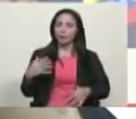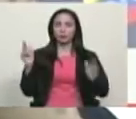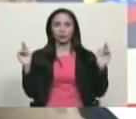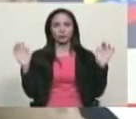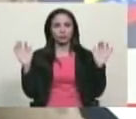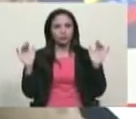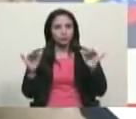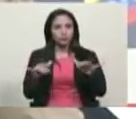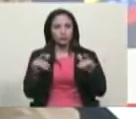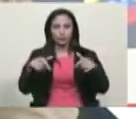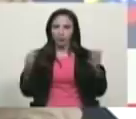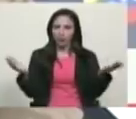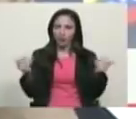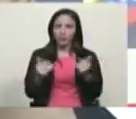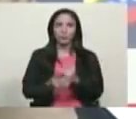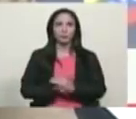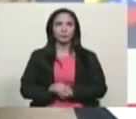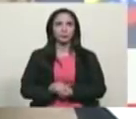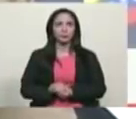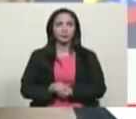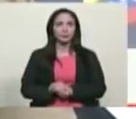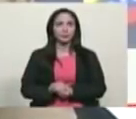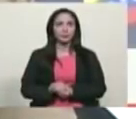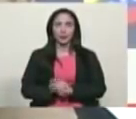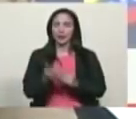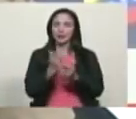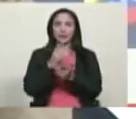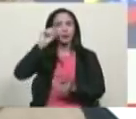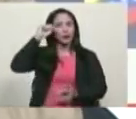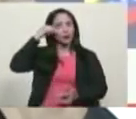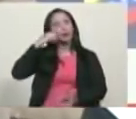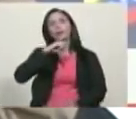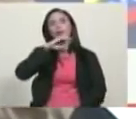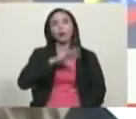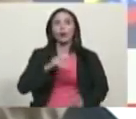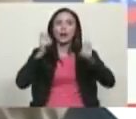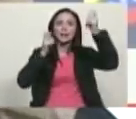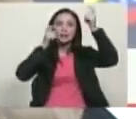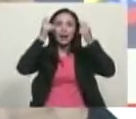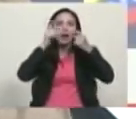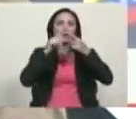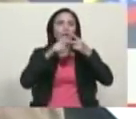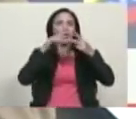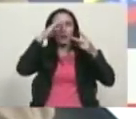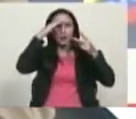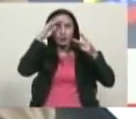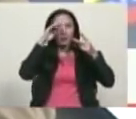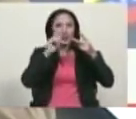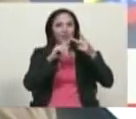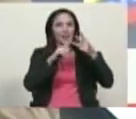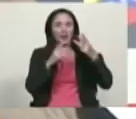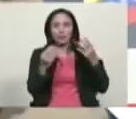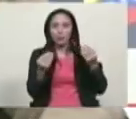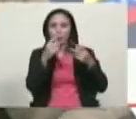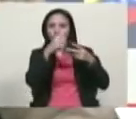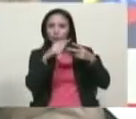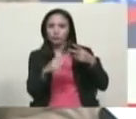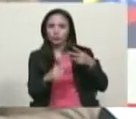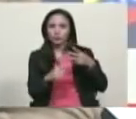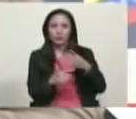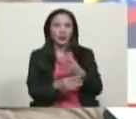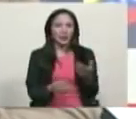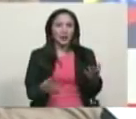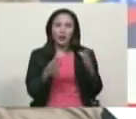Fidel, a Chávez. A todos, tienen que estar siempre entre nosotros, son nuestro patrimonio.